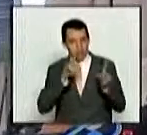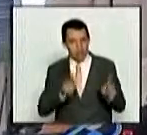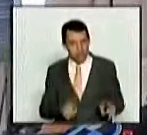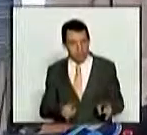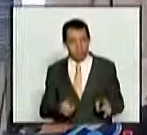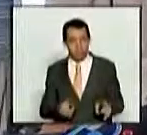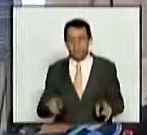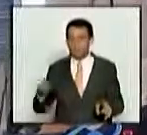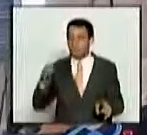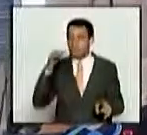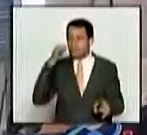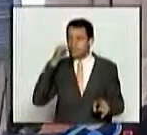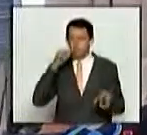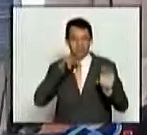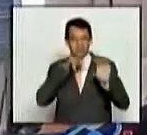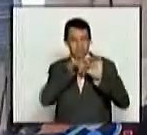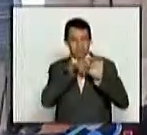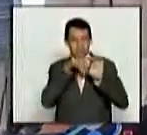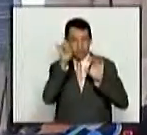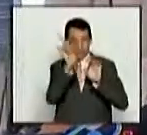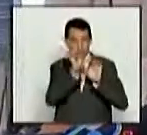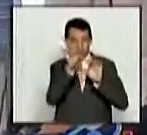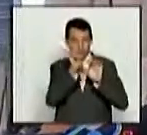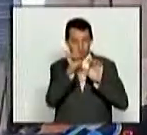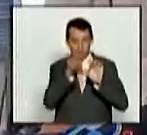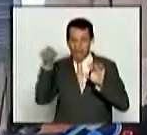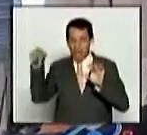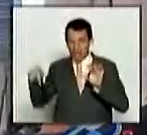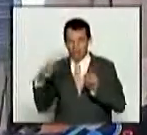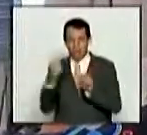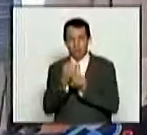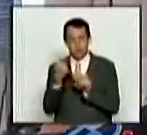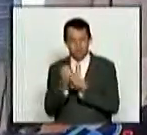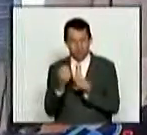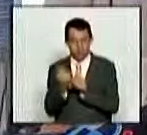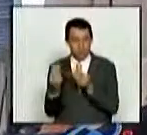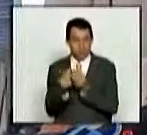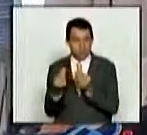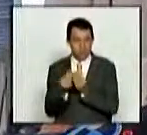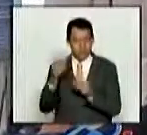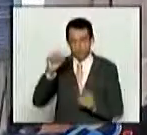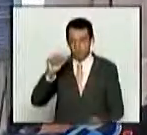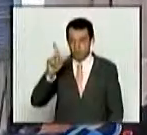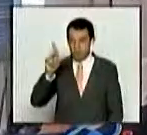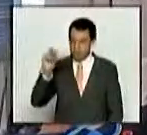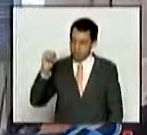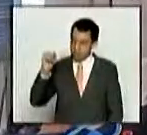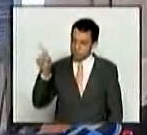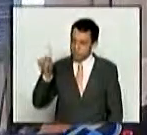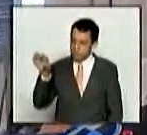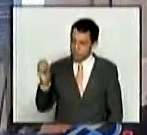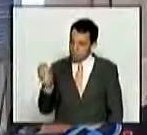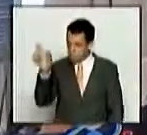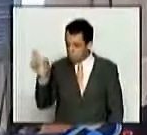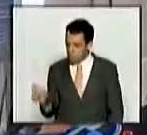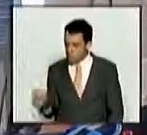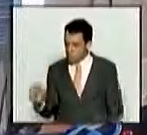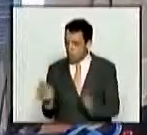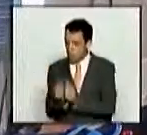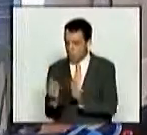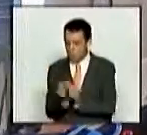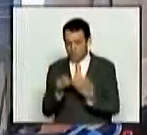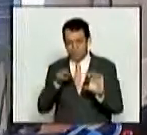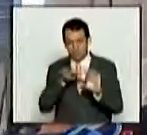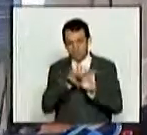de ozono, ¿sí? Con el doctor Alonso Cárdenas, que es también otro compañero acá en el Parque Médico. Nos estamos acompañando con la terapia de ozono para ayudar también